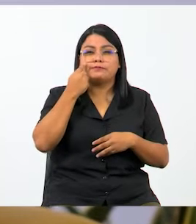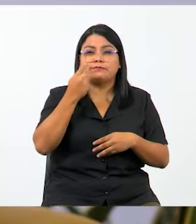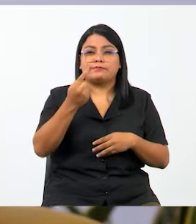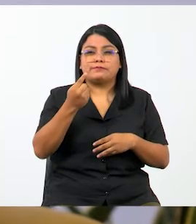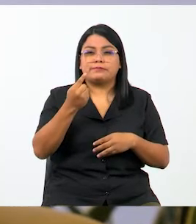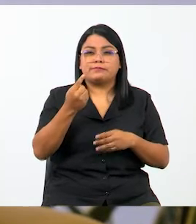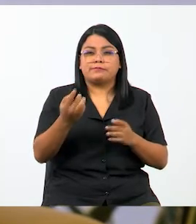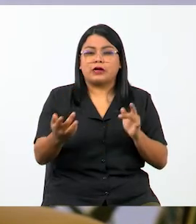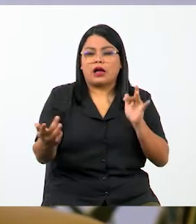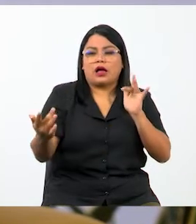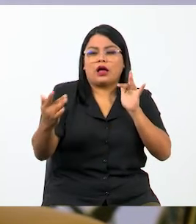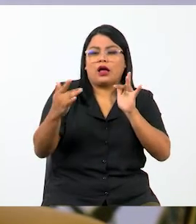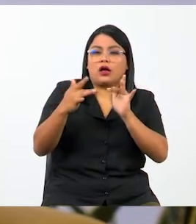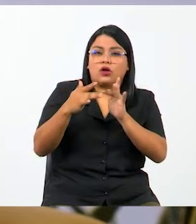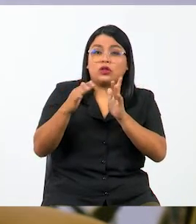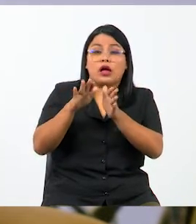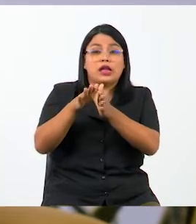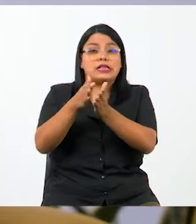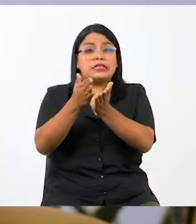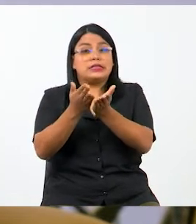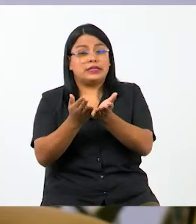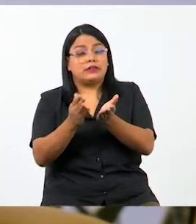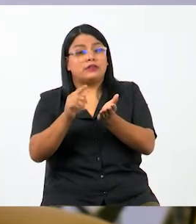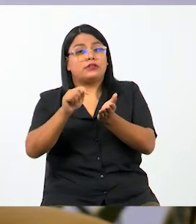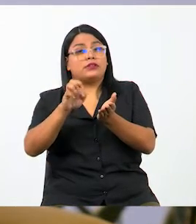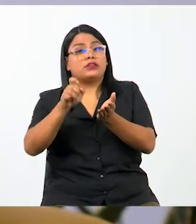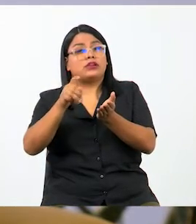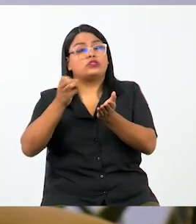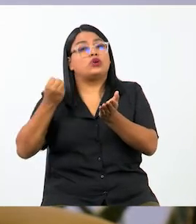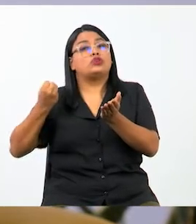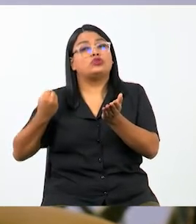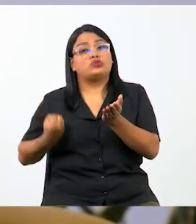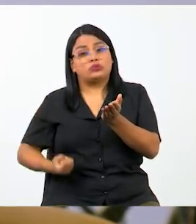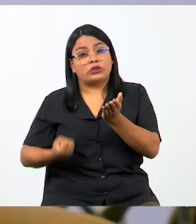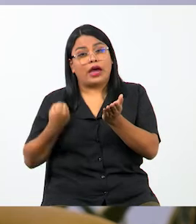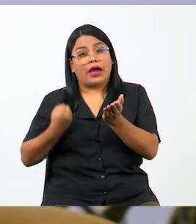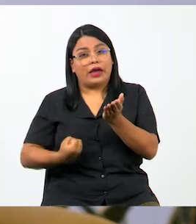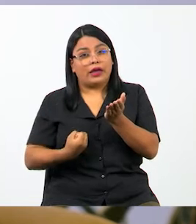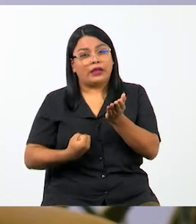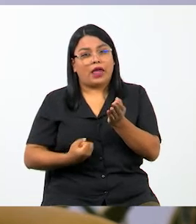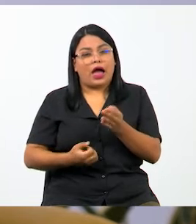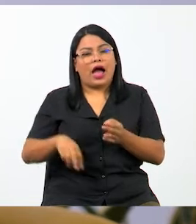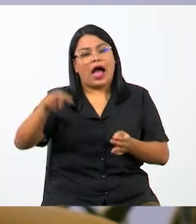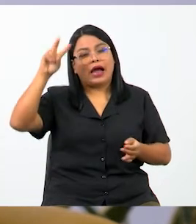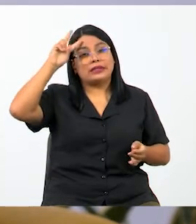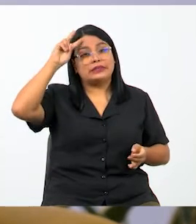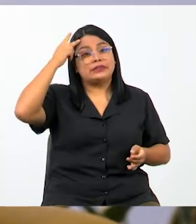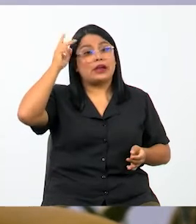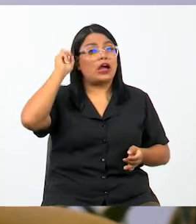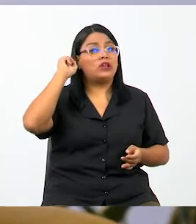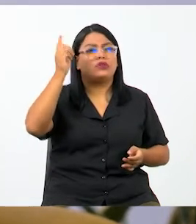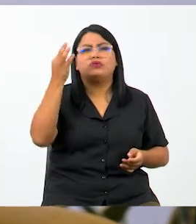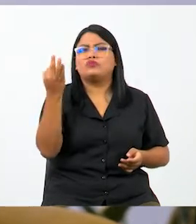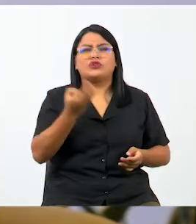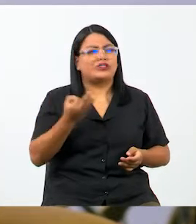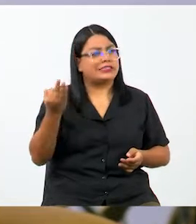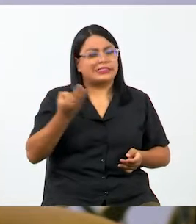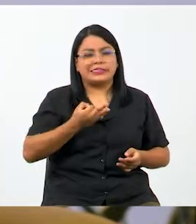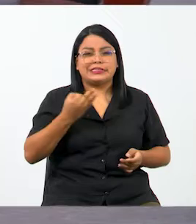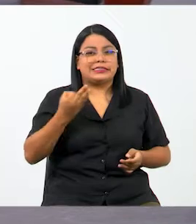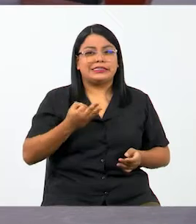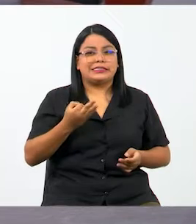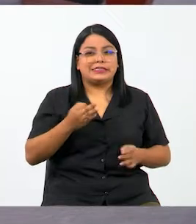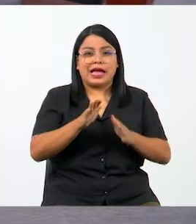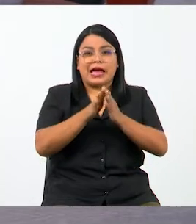texto del estudiante. ¿Qué quiere decir esto? Que el docente no necesita tener el libro de texto, sino que en la guía